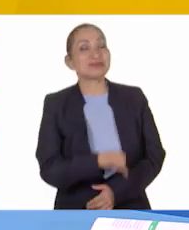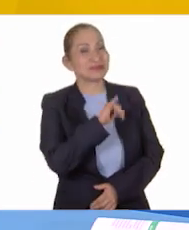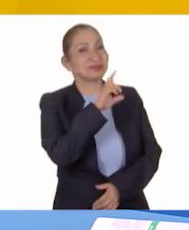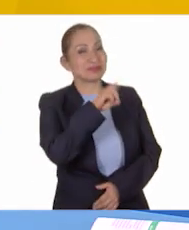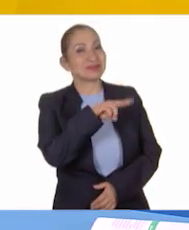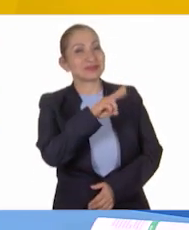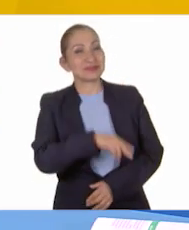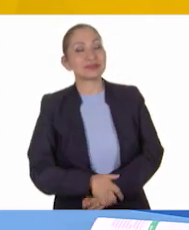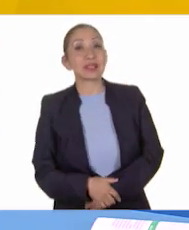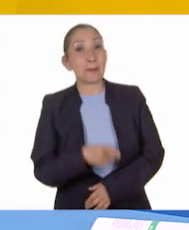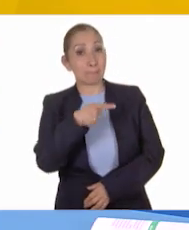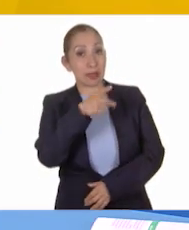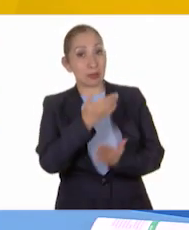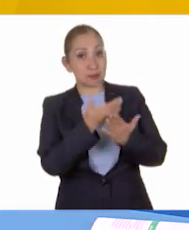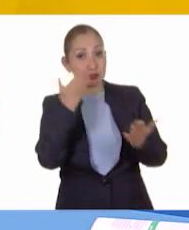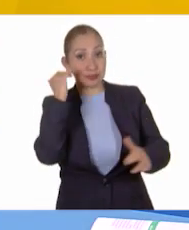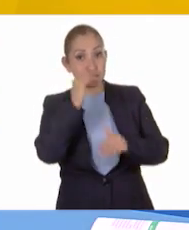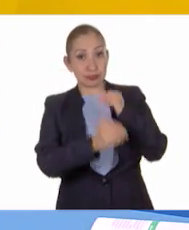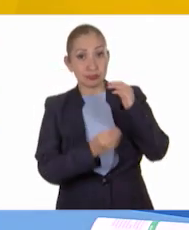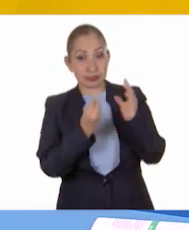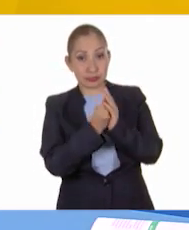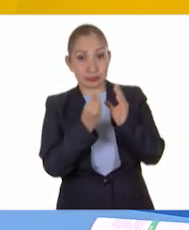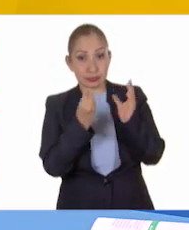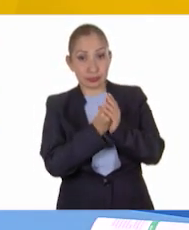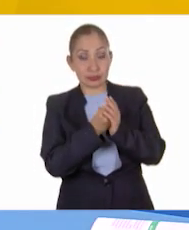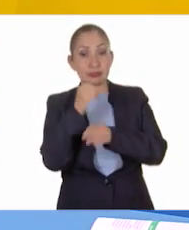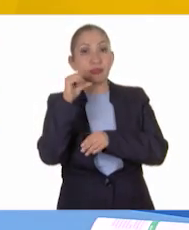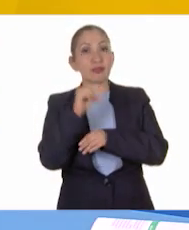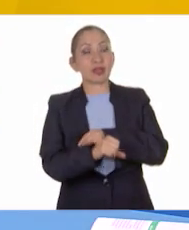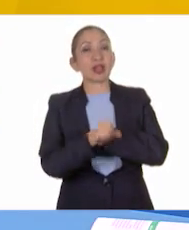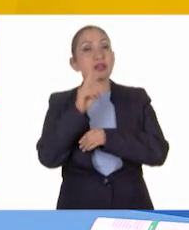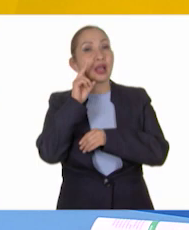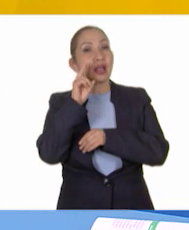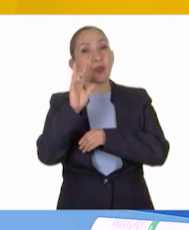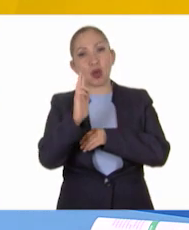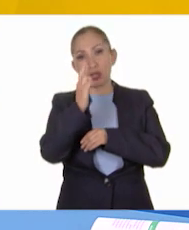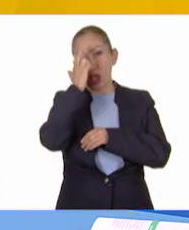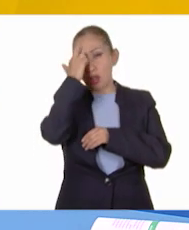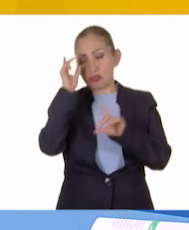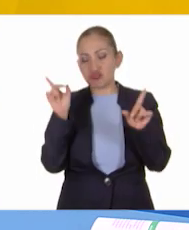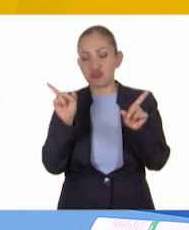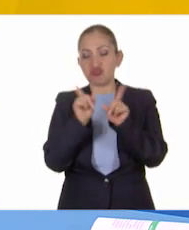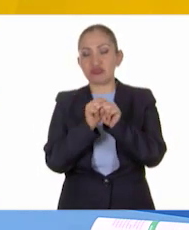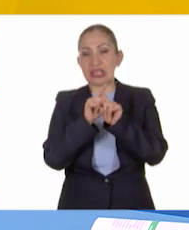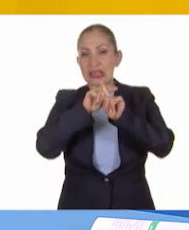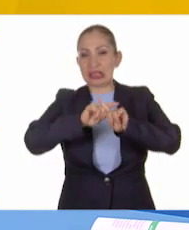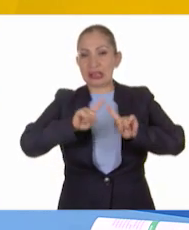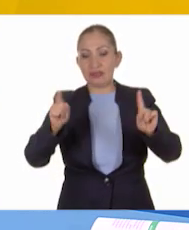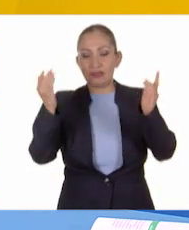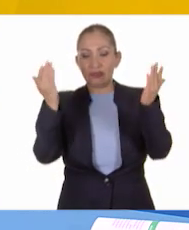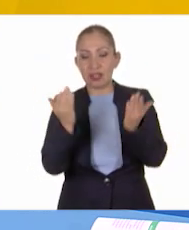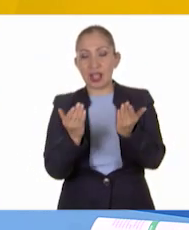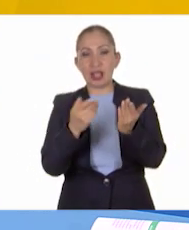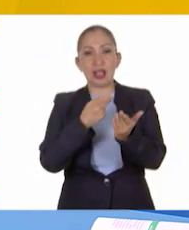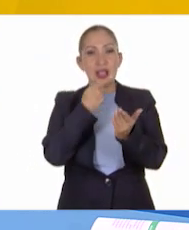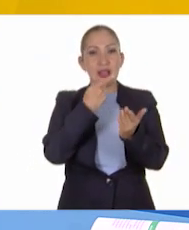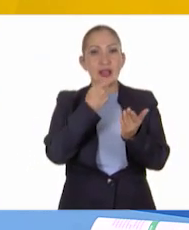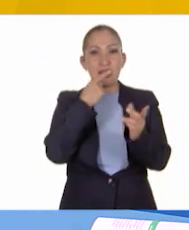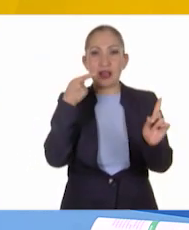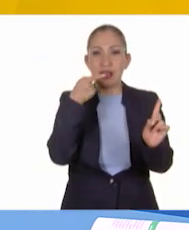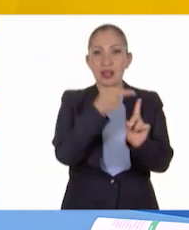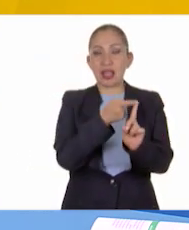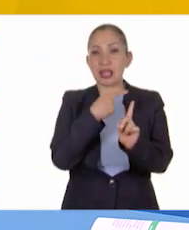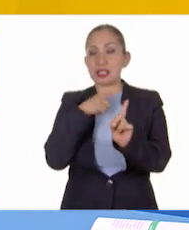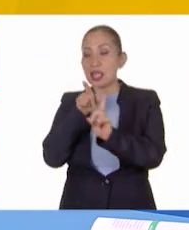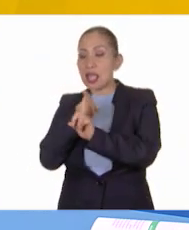es, María. Pero antes de concluir nuestra sesión de hoy, vamos a repasar brevemente las diferencias entre el discurso directo